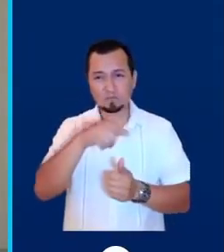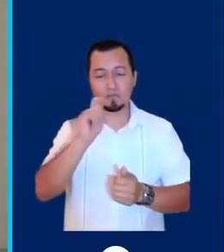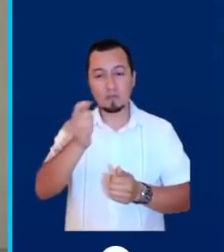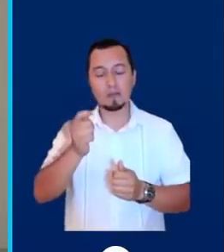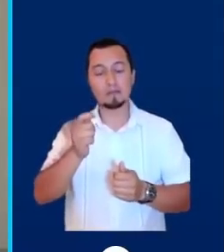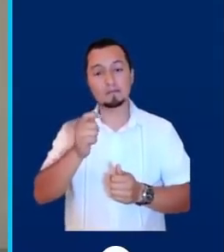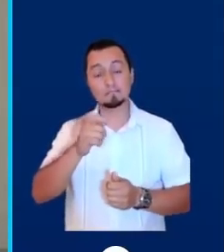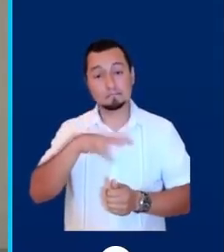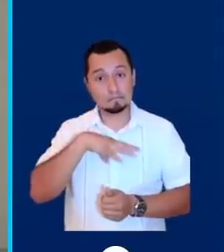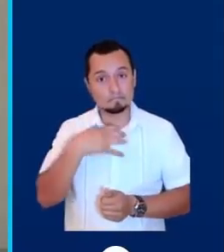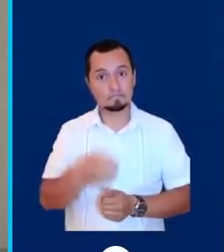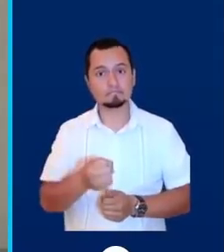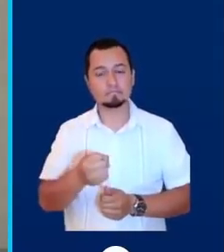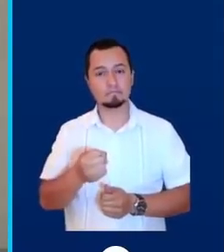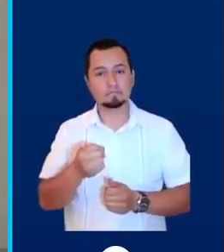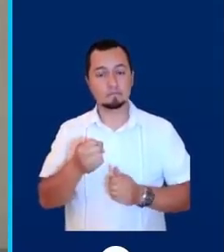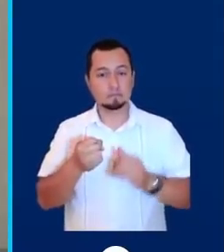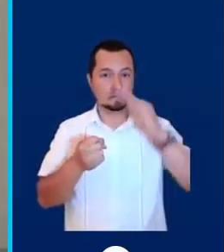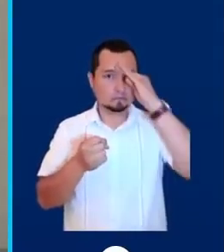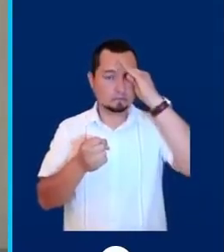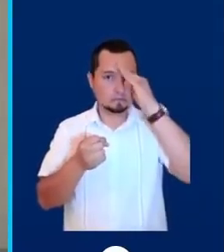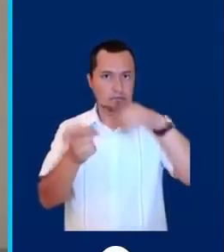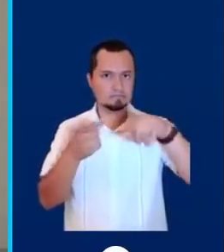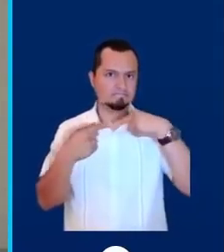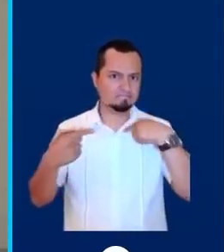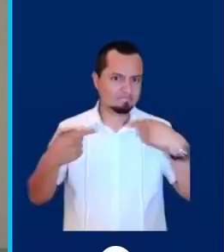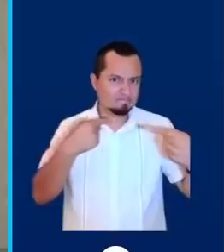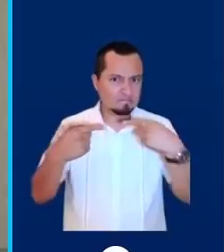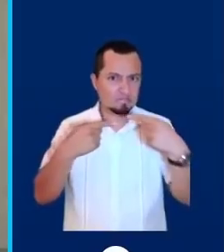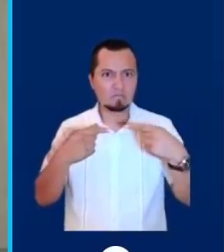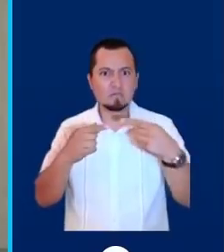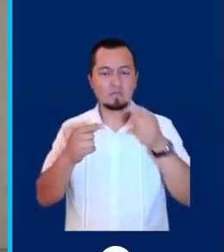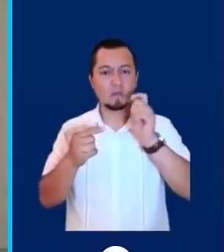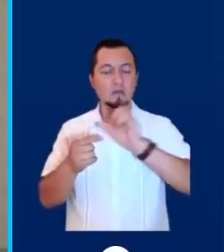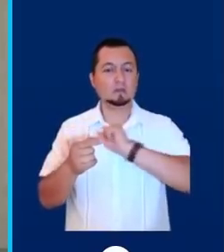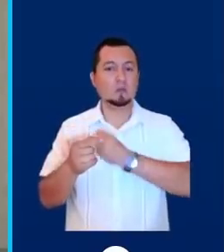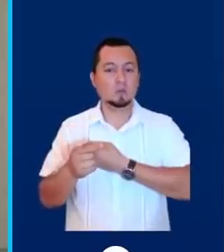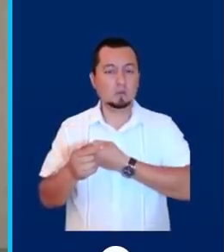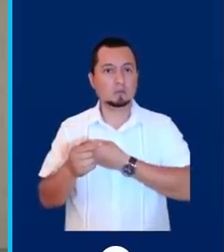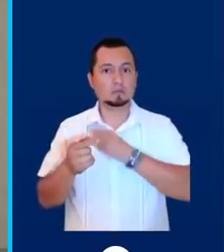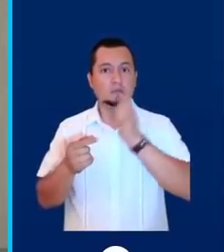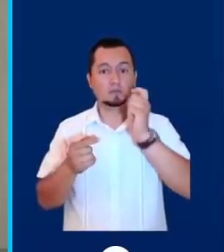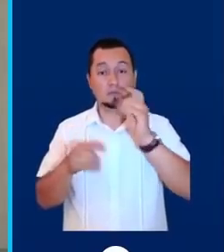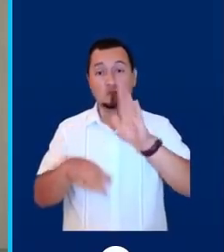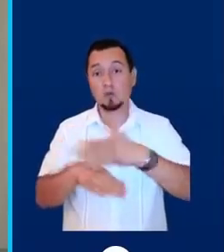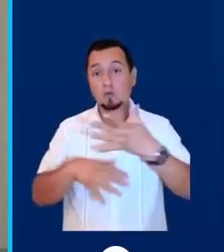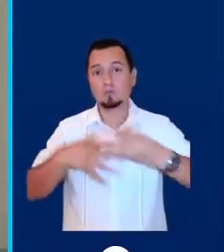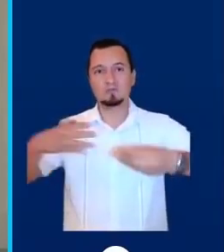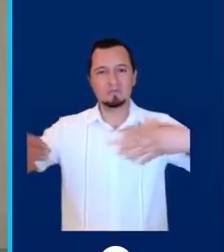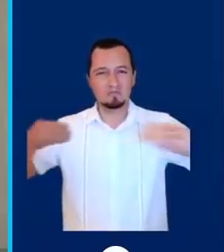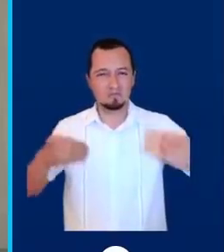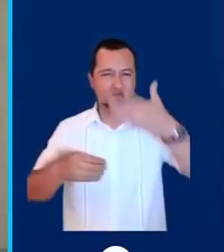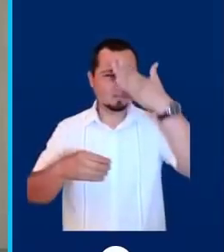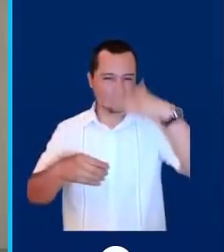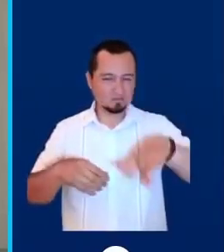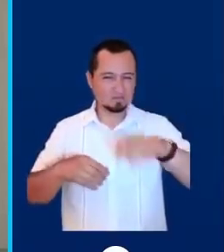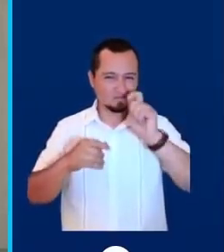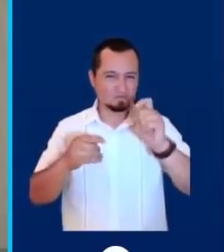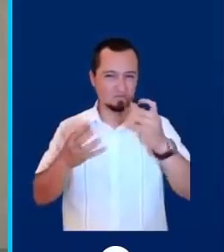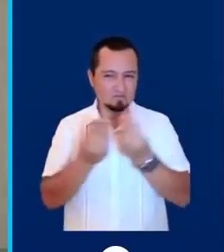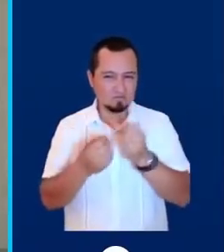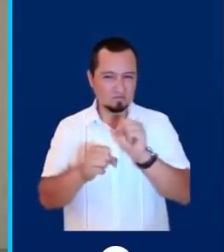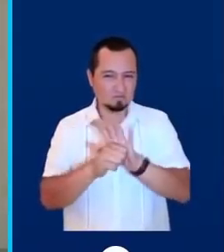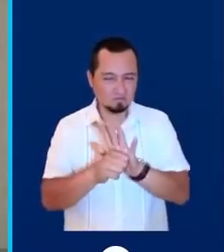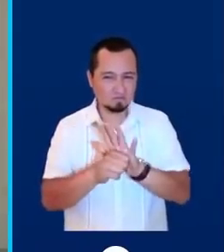haber tomado decisiones que nos permitieron cuidar la salud y la vida de todos, y al mismo tiempo decisiones